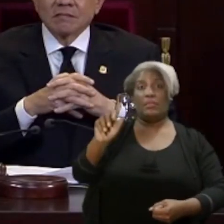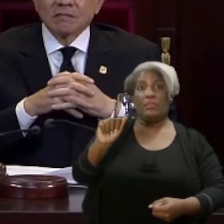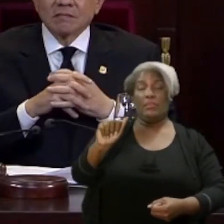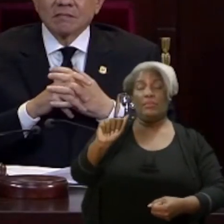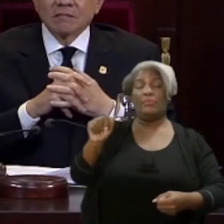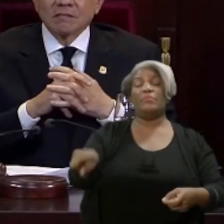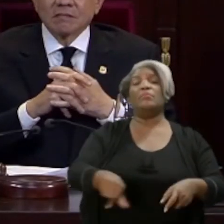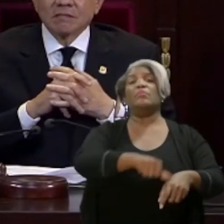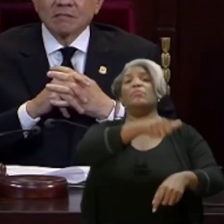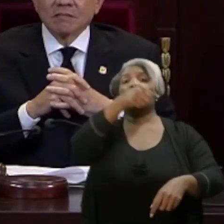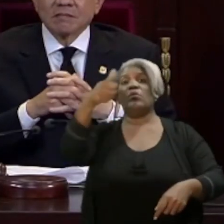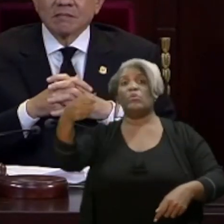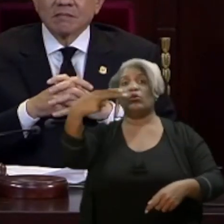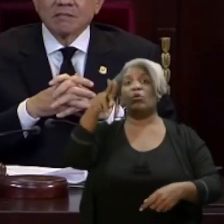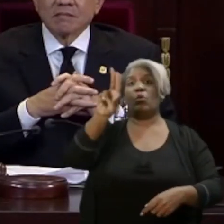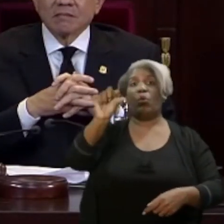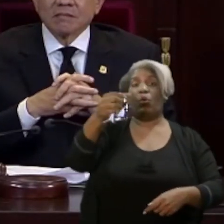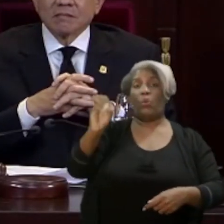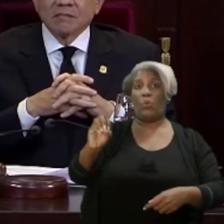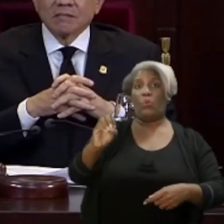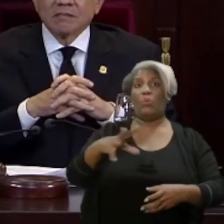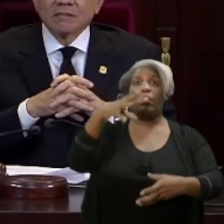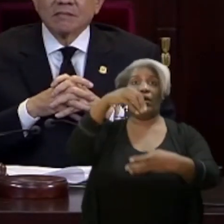Hugo Tolentino Dip en el Distrito Nacional.